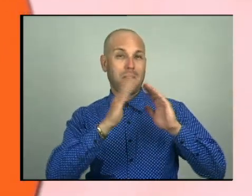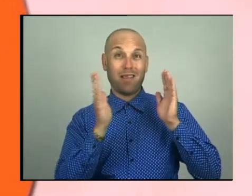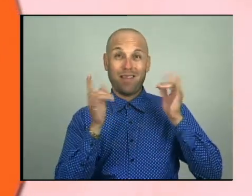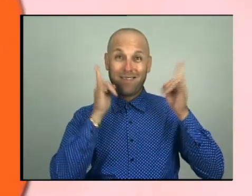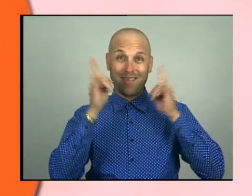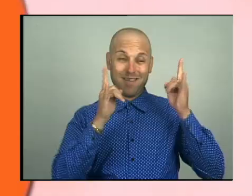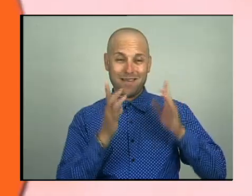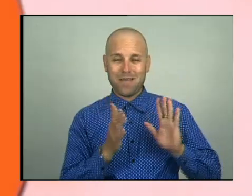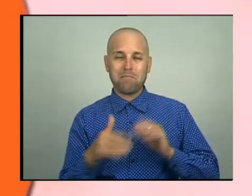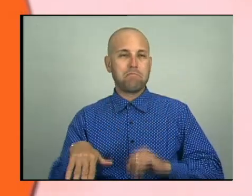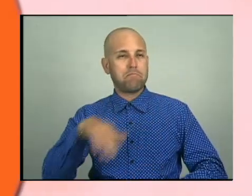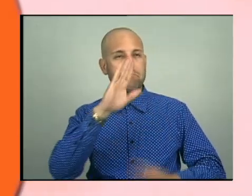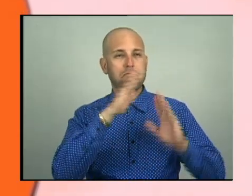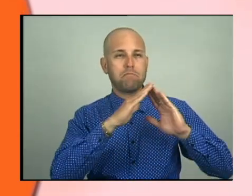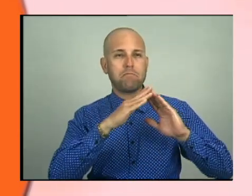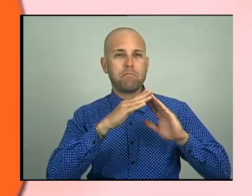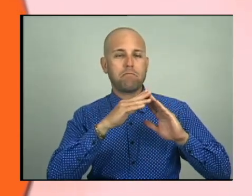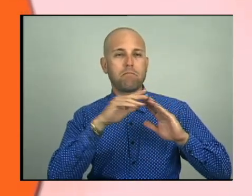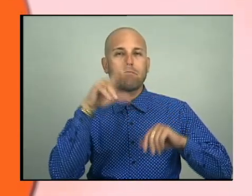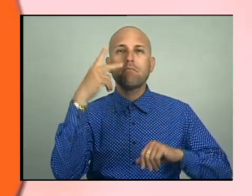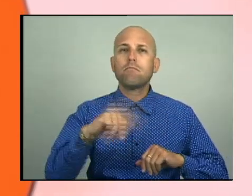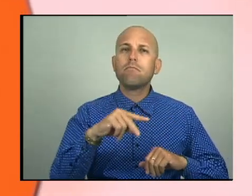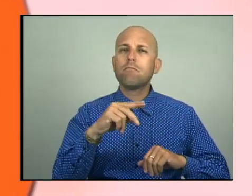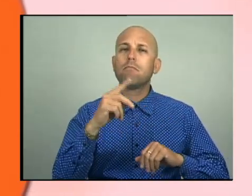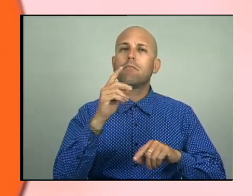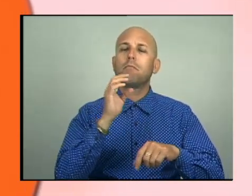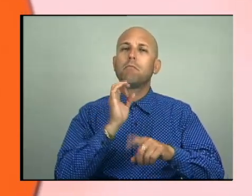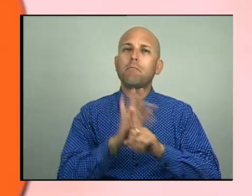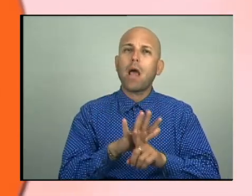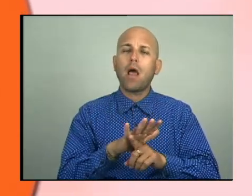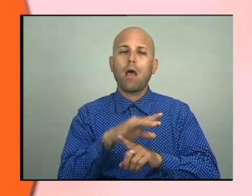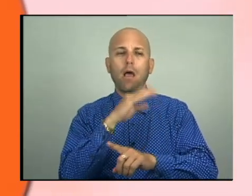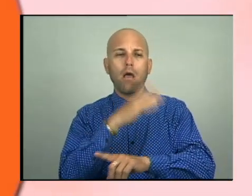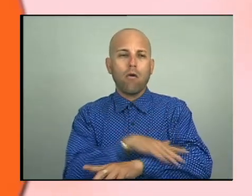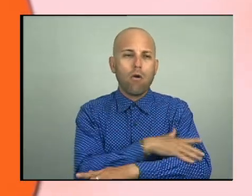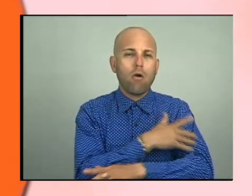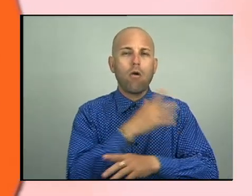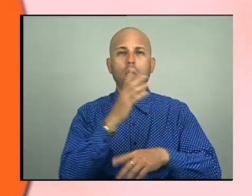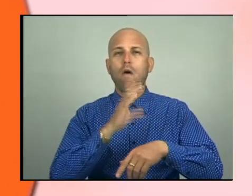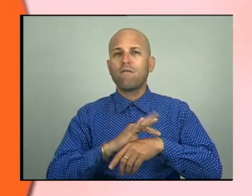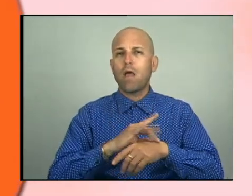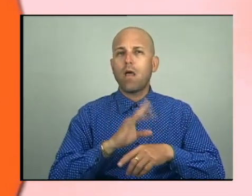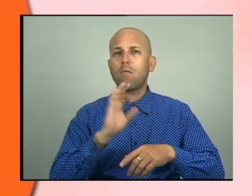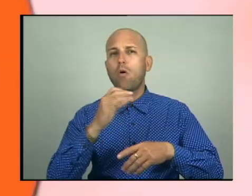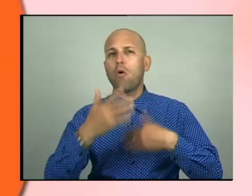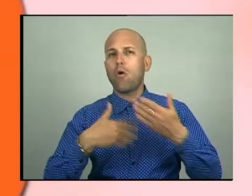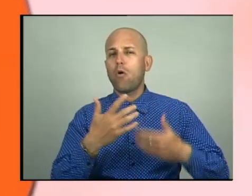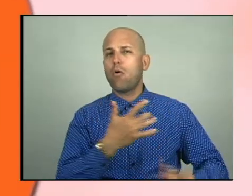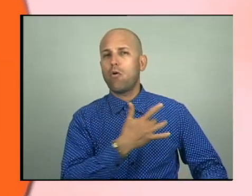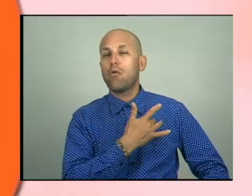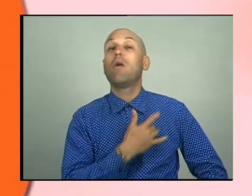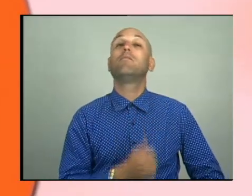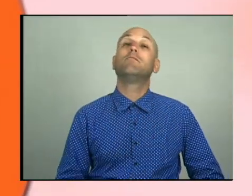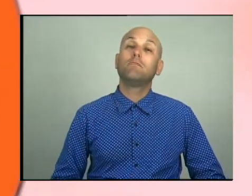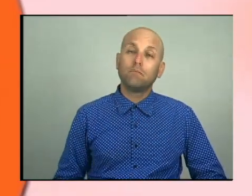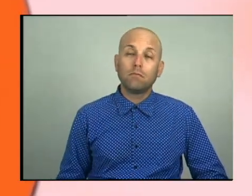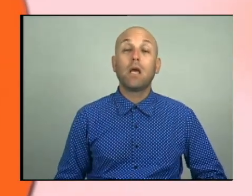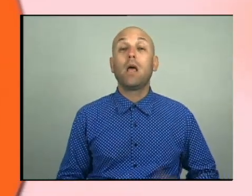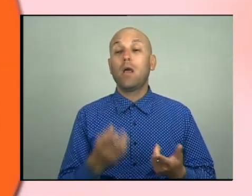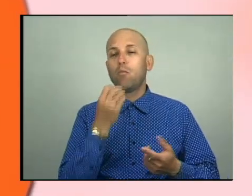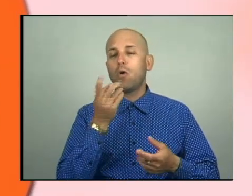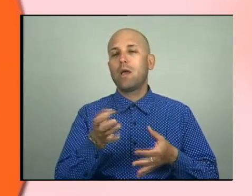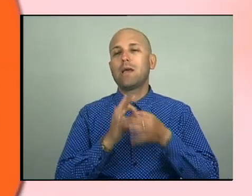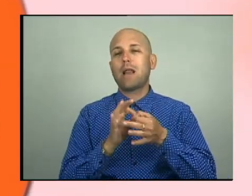de que se les detecte su defecto cardíaco. Estos niños enfrentan el riesgo de tener complicaciones graves